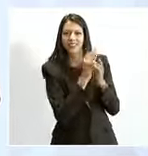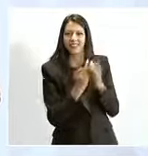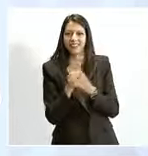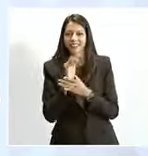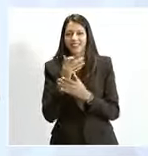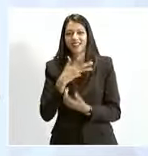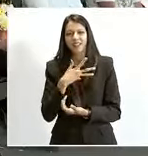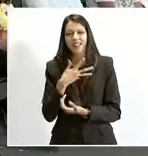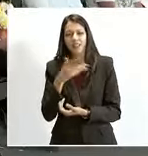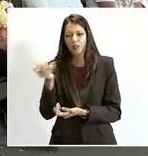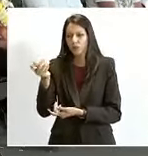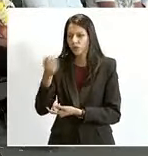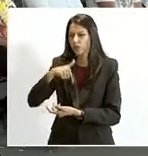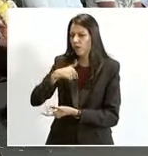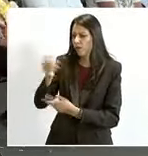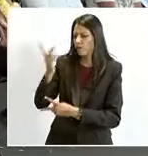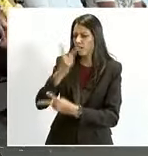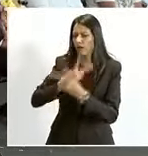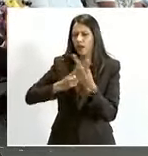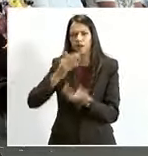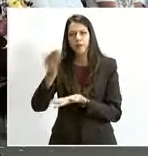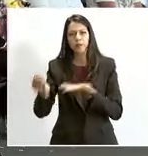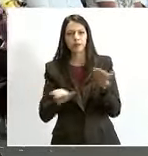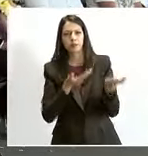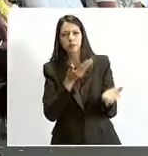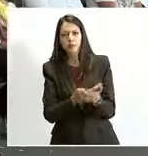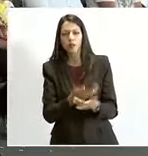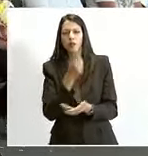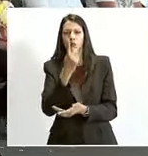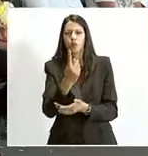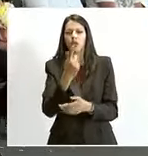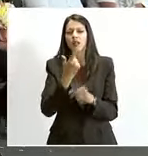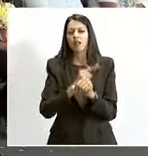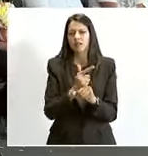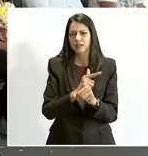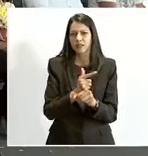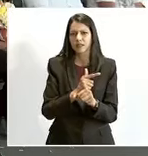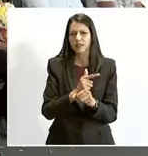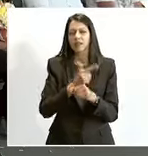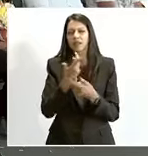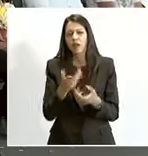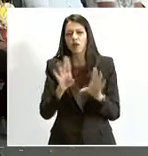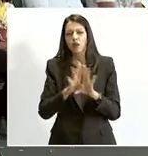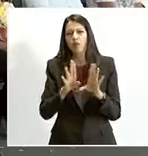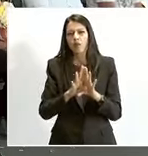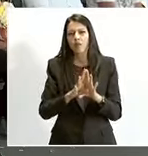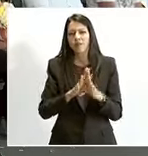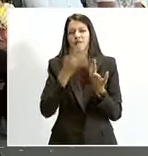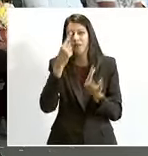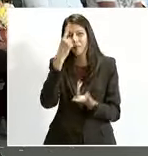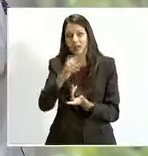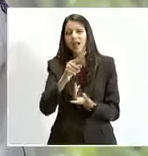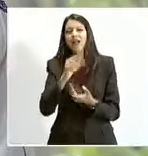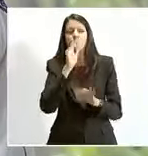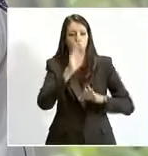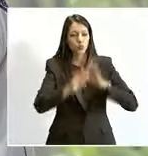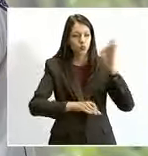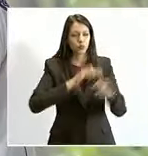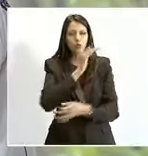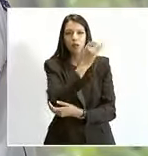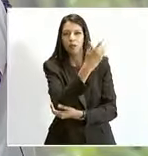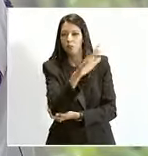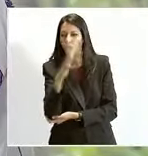Veníamos a proponerles una carrera de ingeniería agroforestal eso es lo que pensamos que iba a convenir para esta